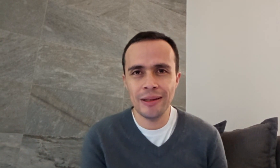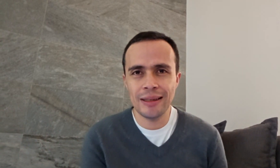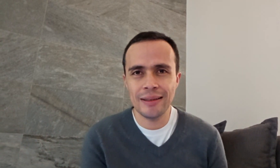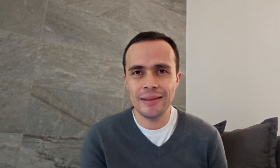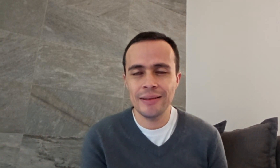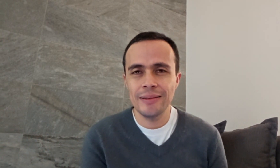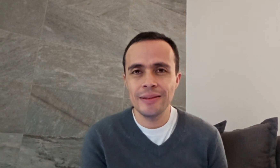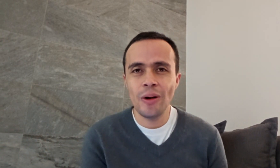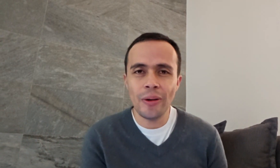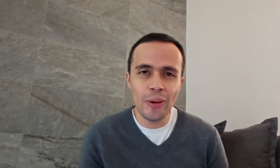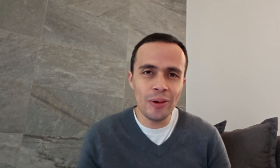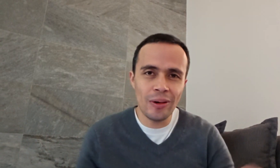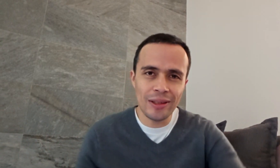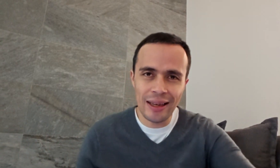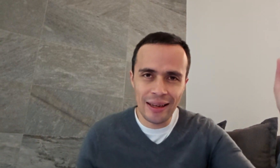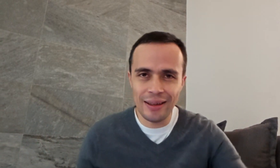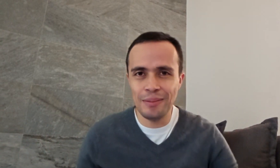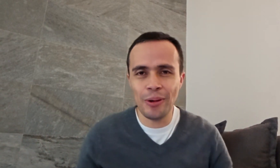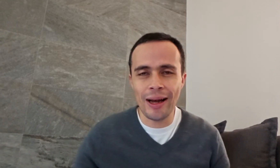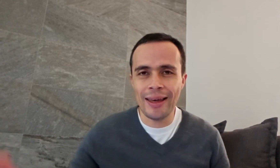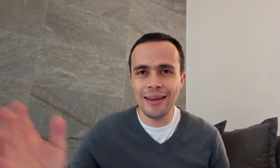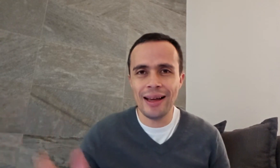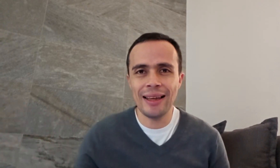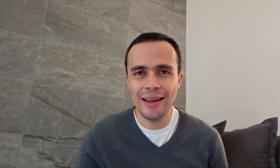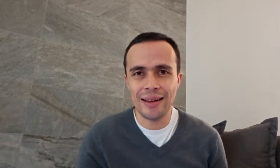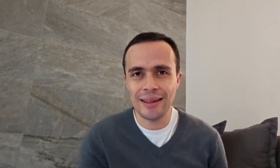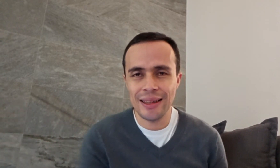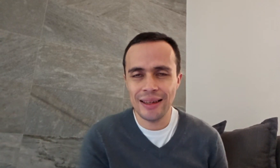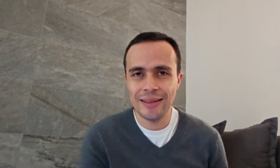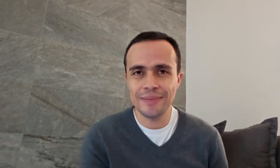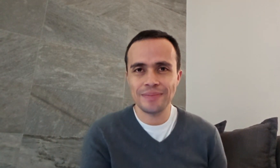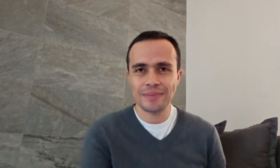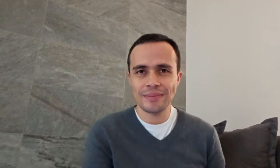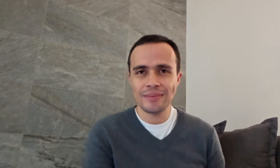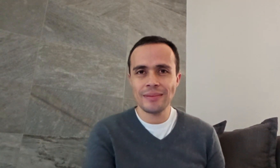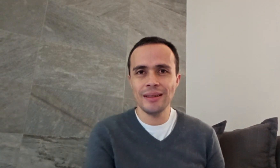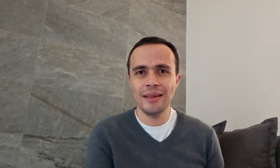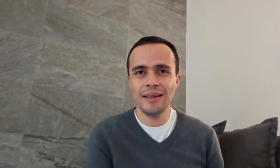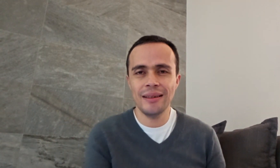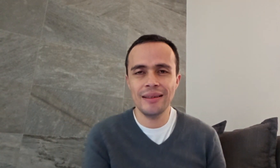tipo de bolsas. No, y uno lo tiene por ahí, alguien en la realeza de